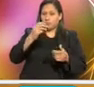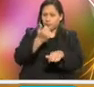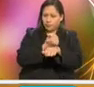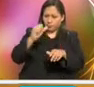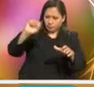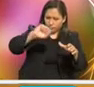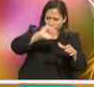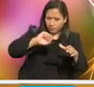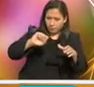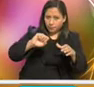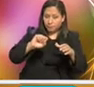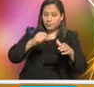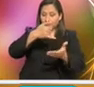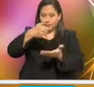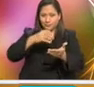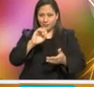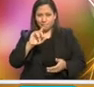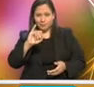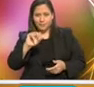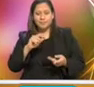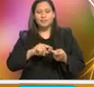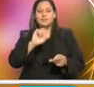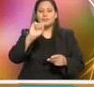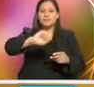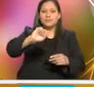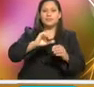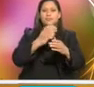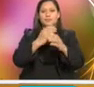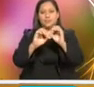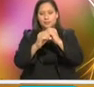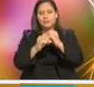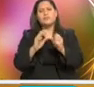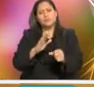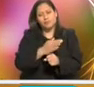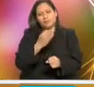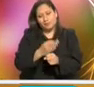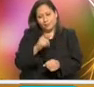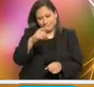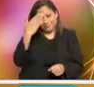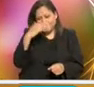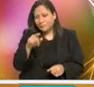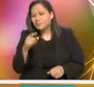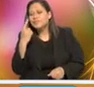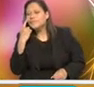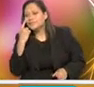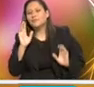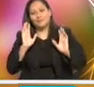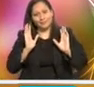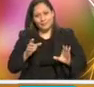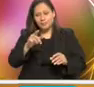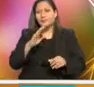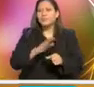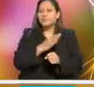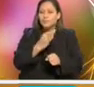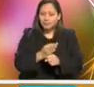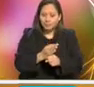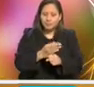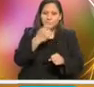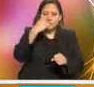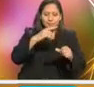mostaza, 2 cucharadas de aceite de oliva, sal y pimienta al gusto. Cantidad suficiente, pues ya vimos cuál es, la suficiente como para que la pieza